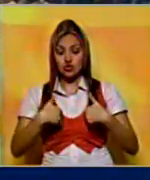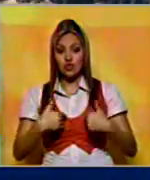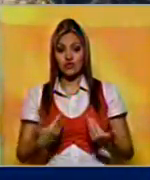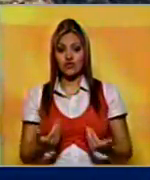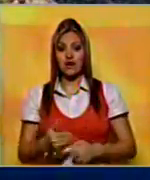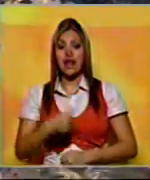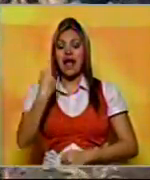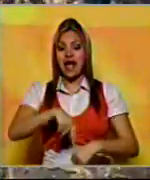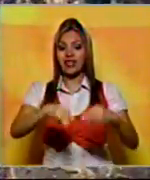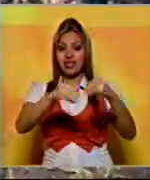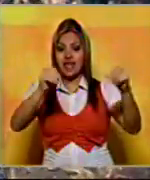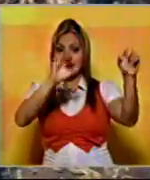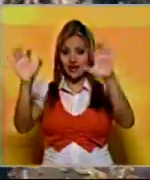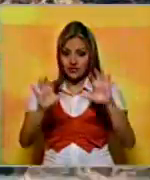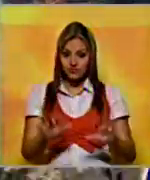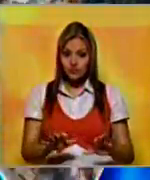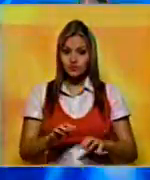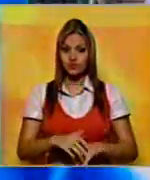por deslizamientos de tierra.